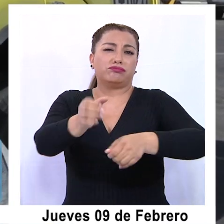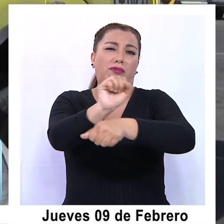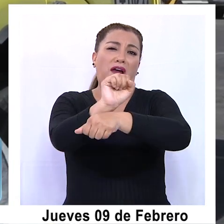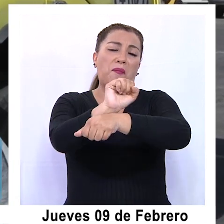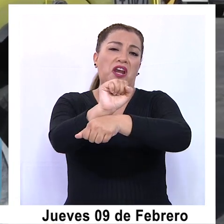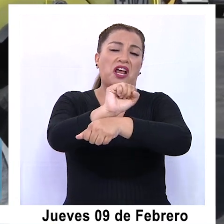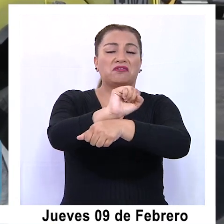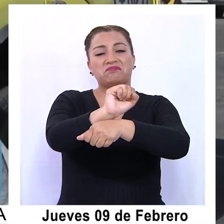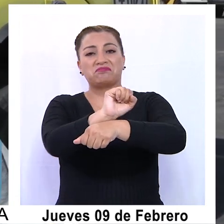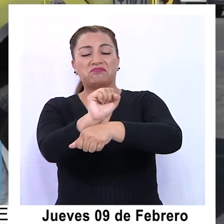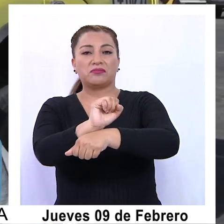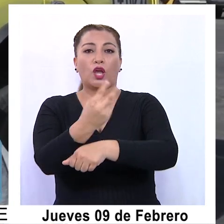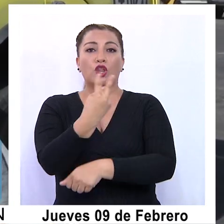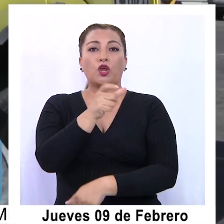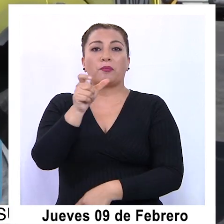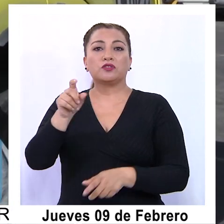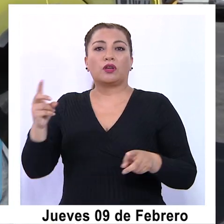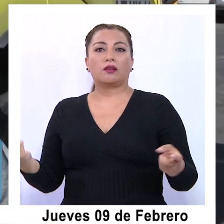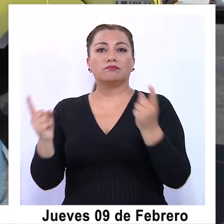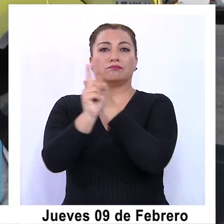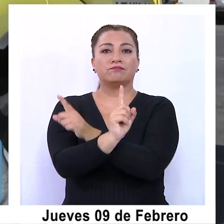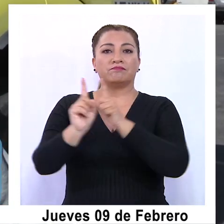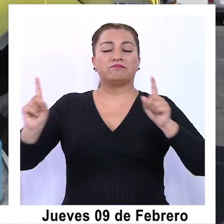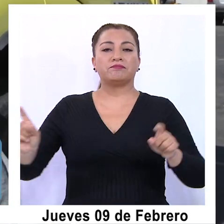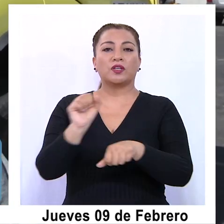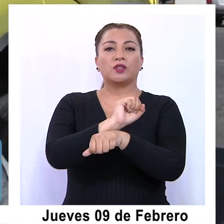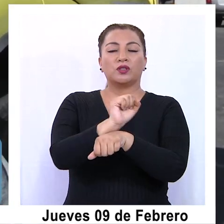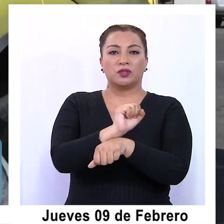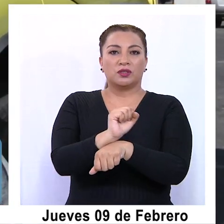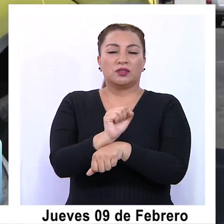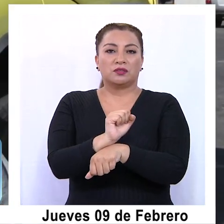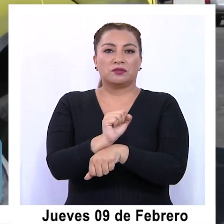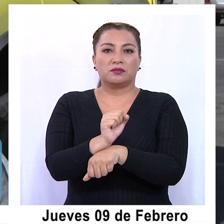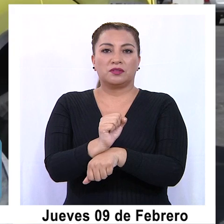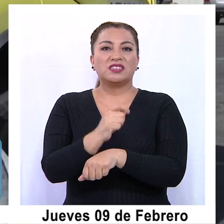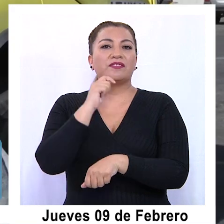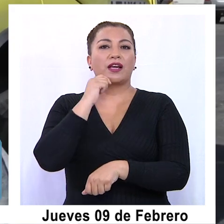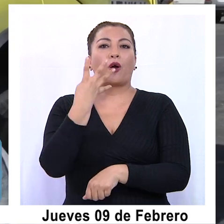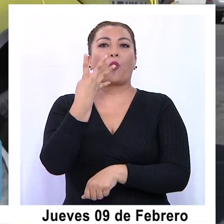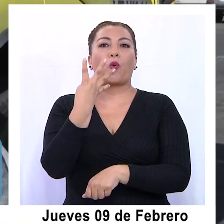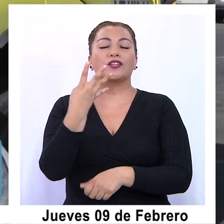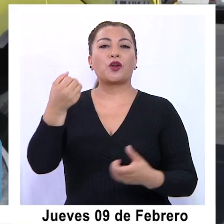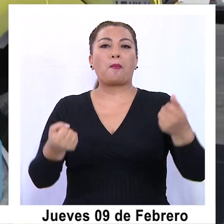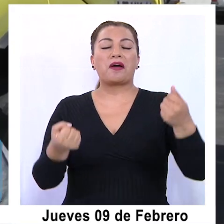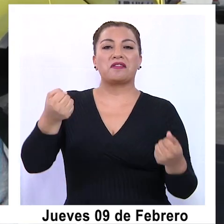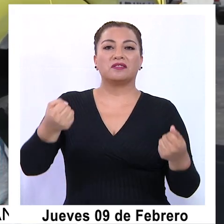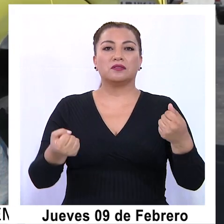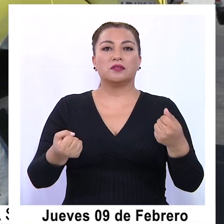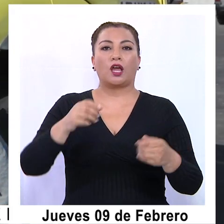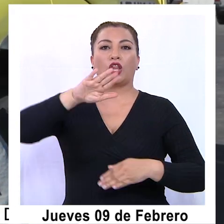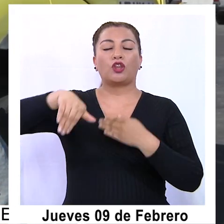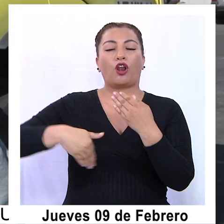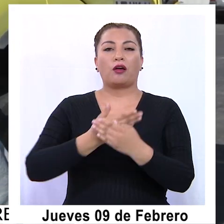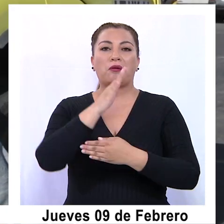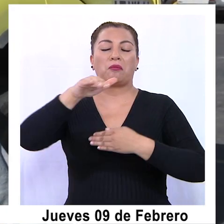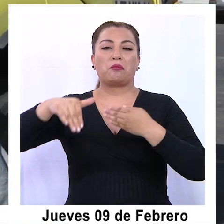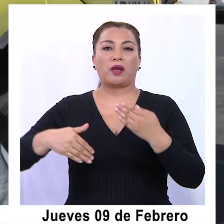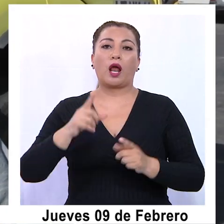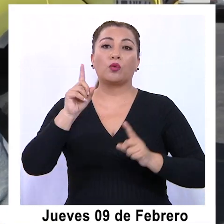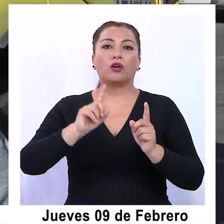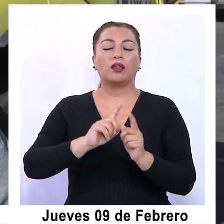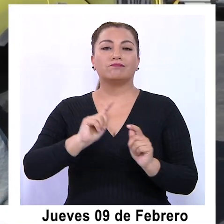a conducir 2 personas por camión, eso nosotros le llamamos a 4 manos. Van a estar conduciendo día y noche con su respectivo